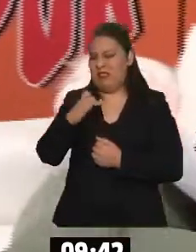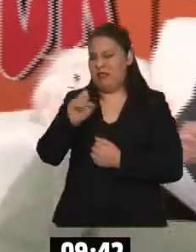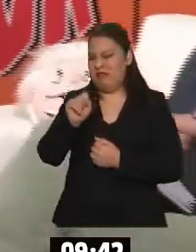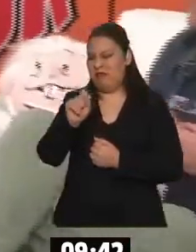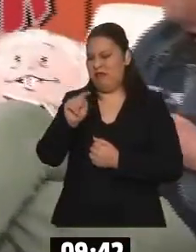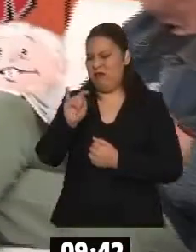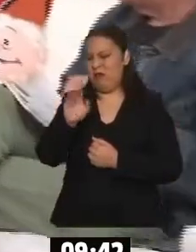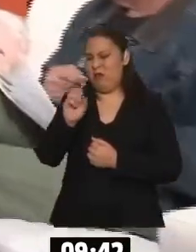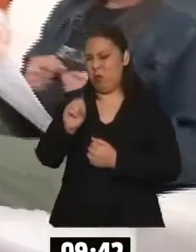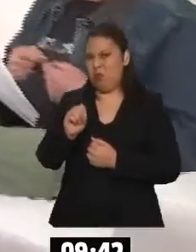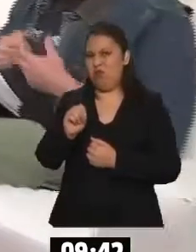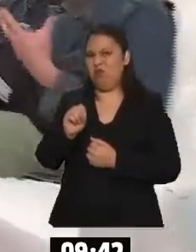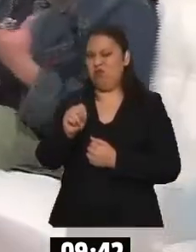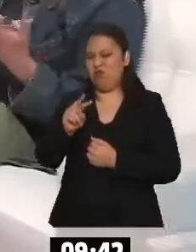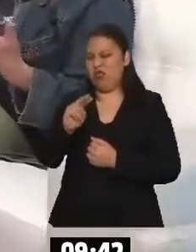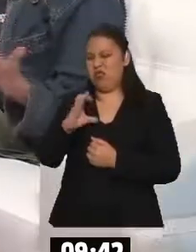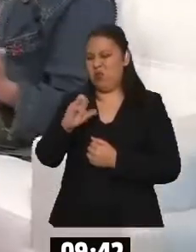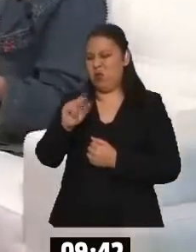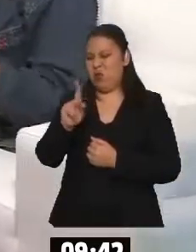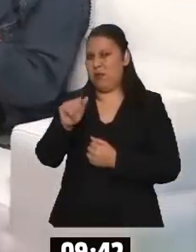esté fáciles